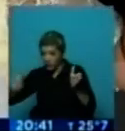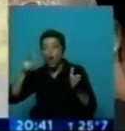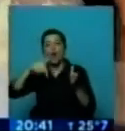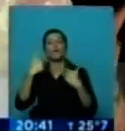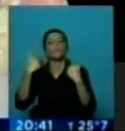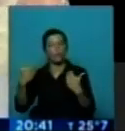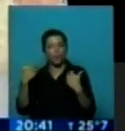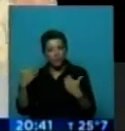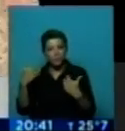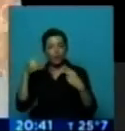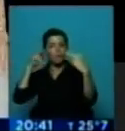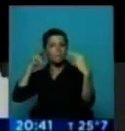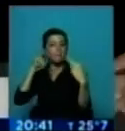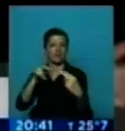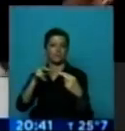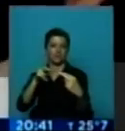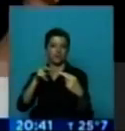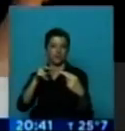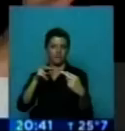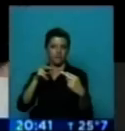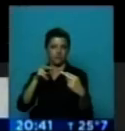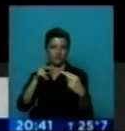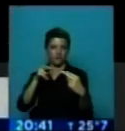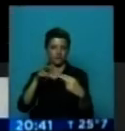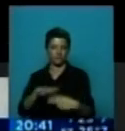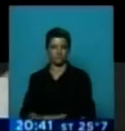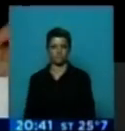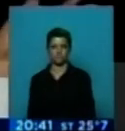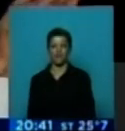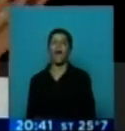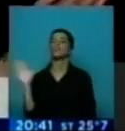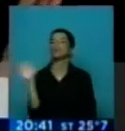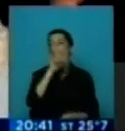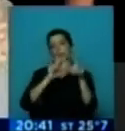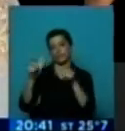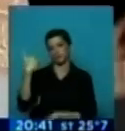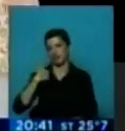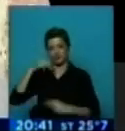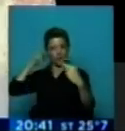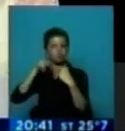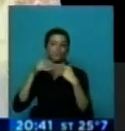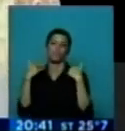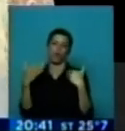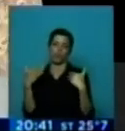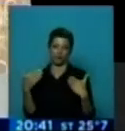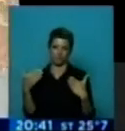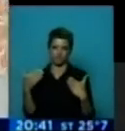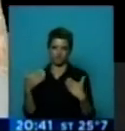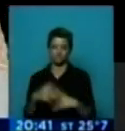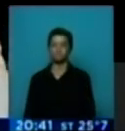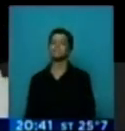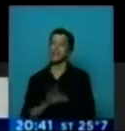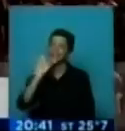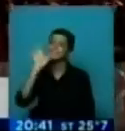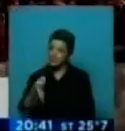podemos mirar a los ojos de todos los argentinos. ¿Saben